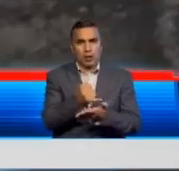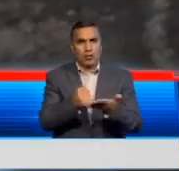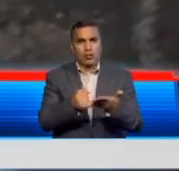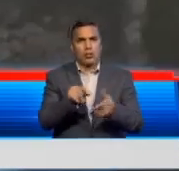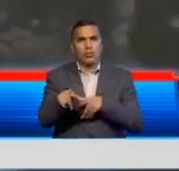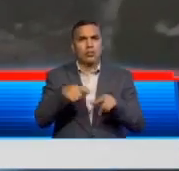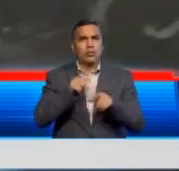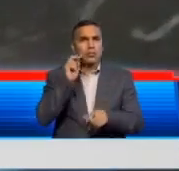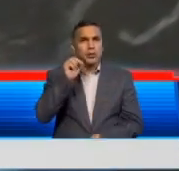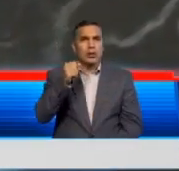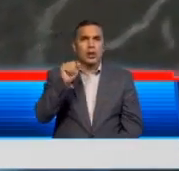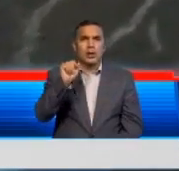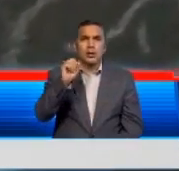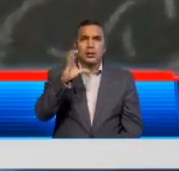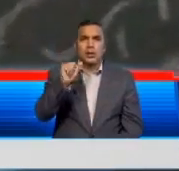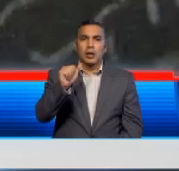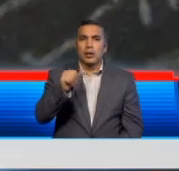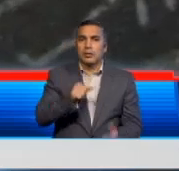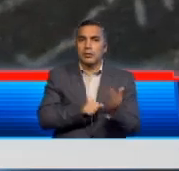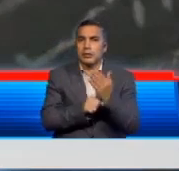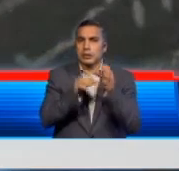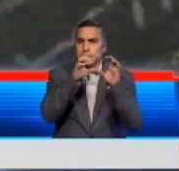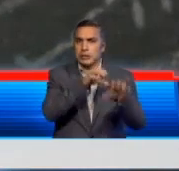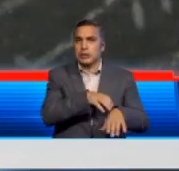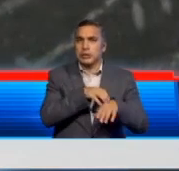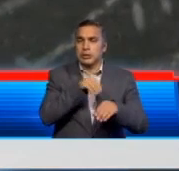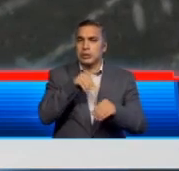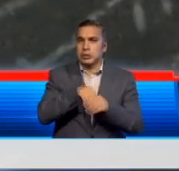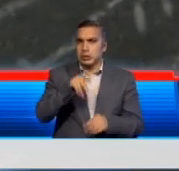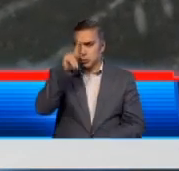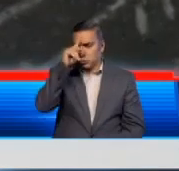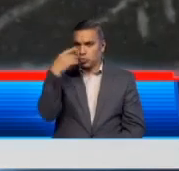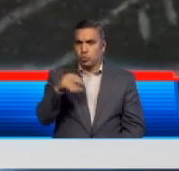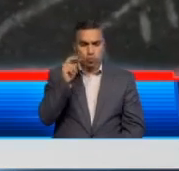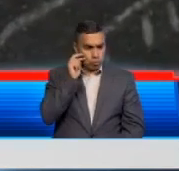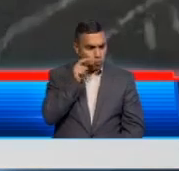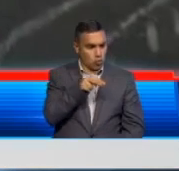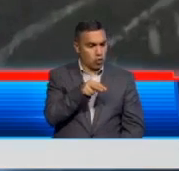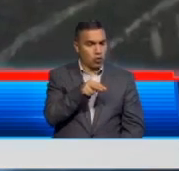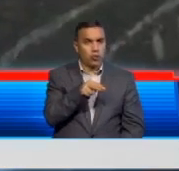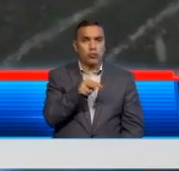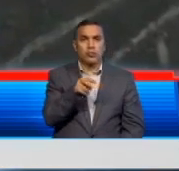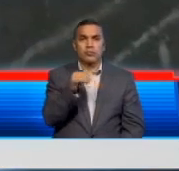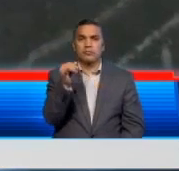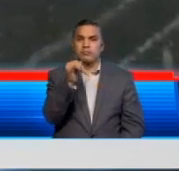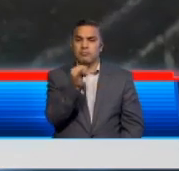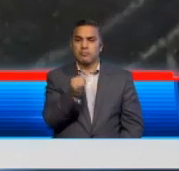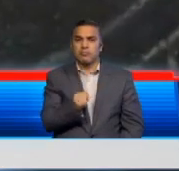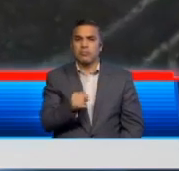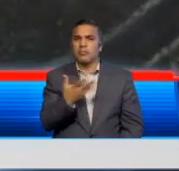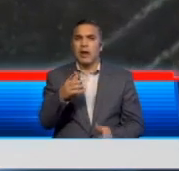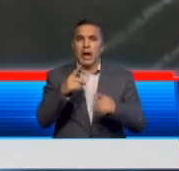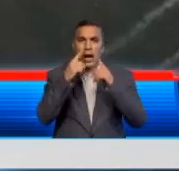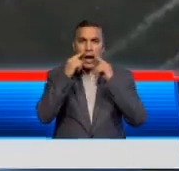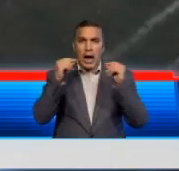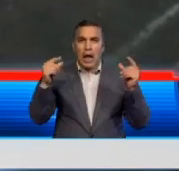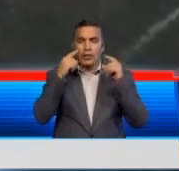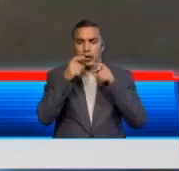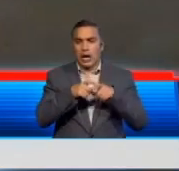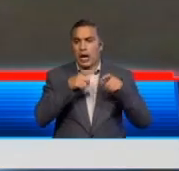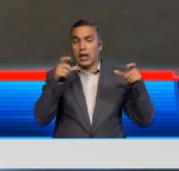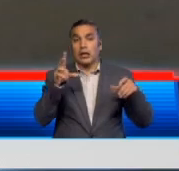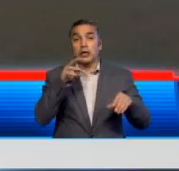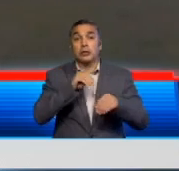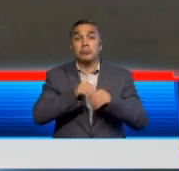misteriosas líneas de Nazca. El Ministerio de Cultura de Perú anunció el descubrimiento del geoglifo de este gato gigante que estuvo